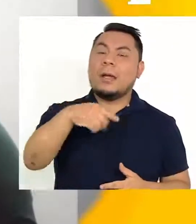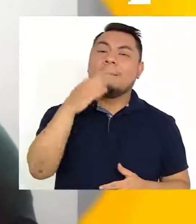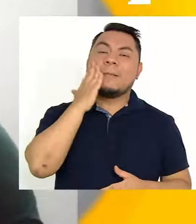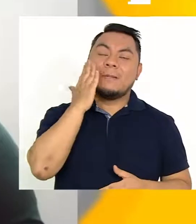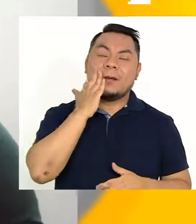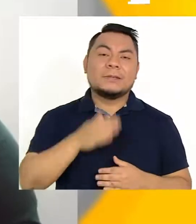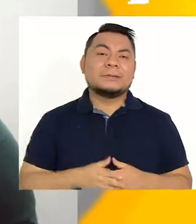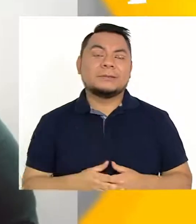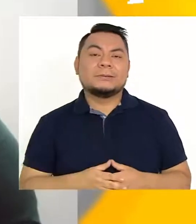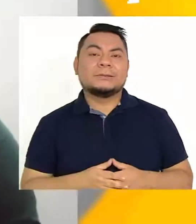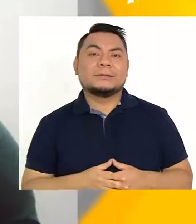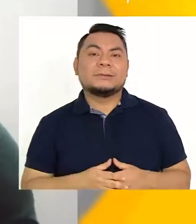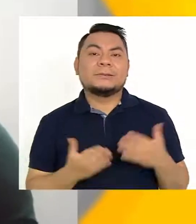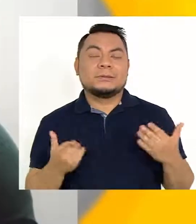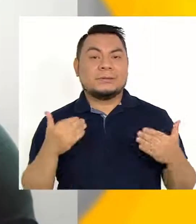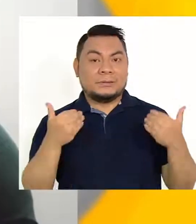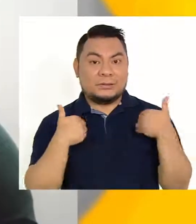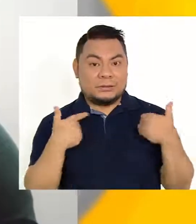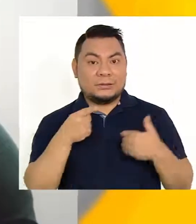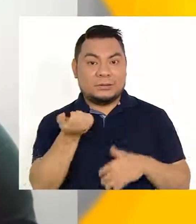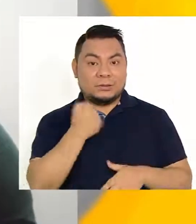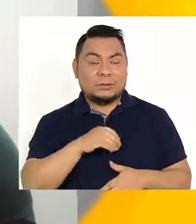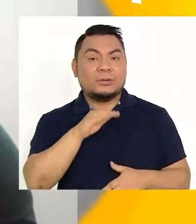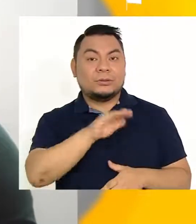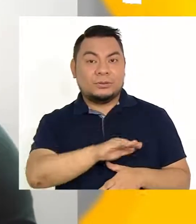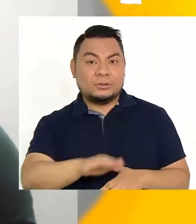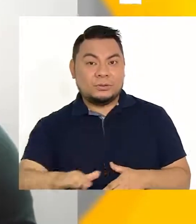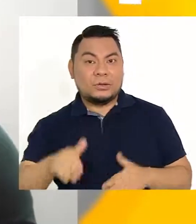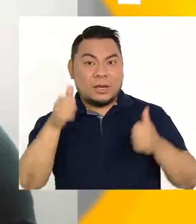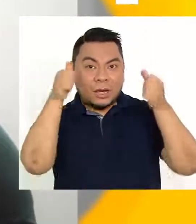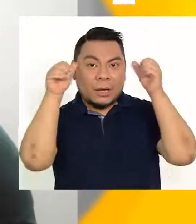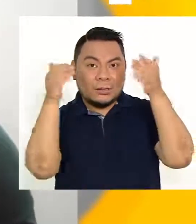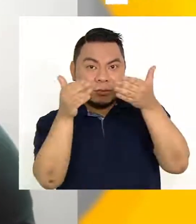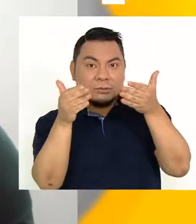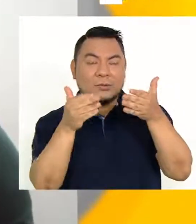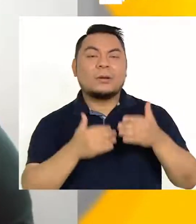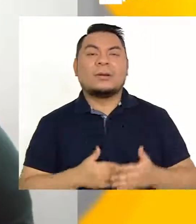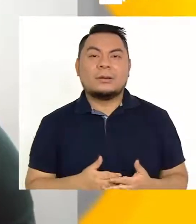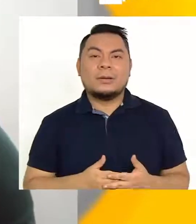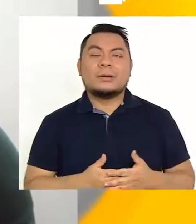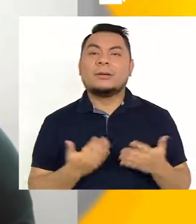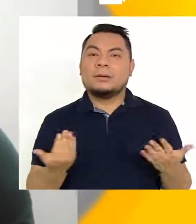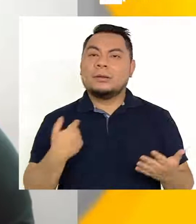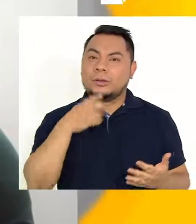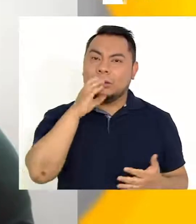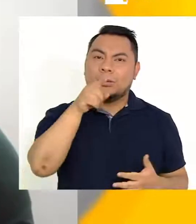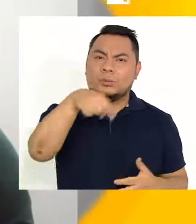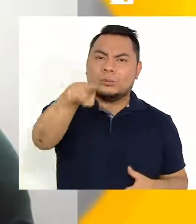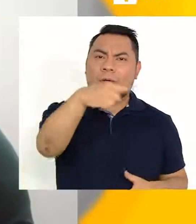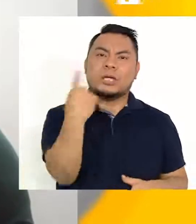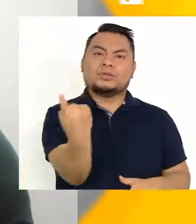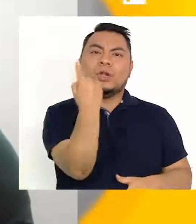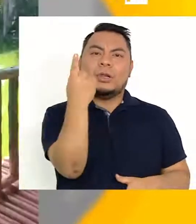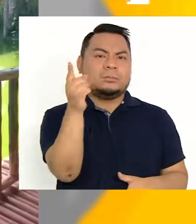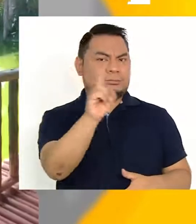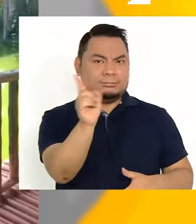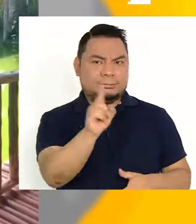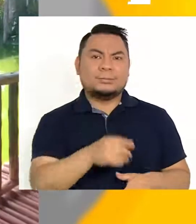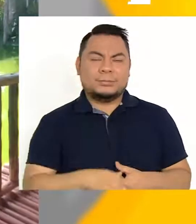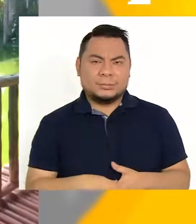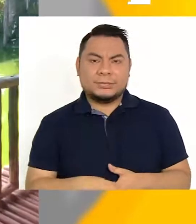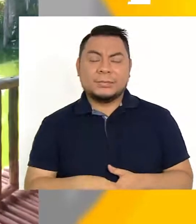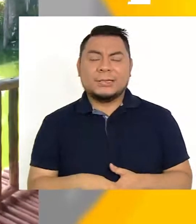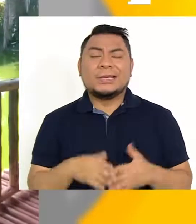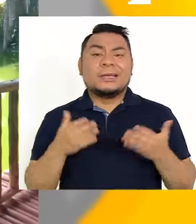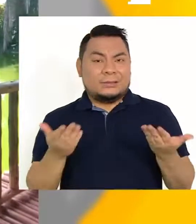mamás que tienen niños con autismo que no estamos solas. Si bien